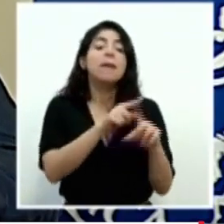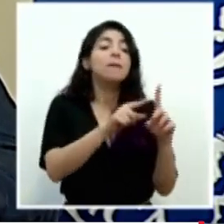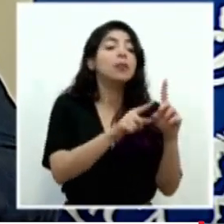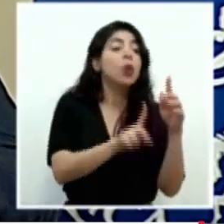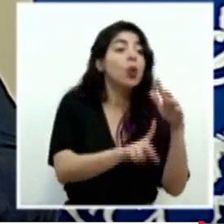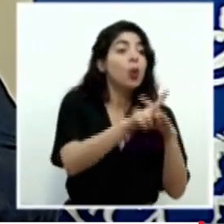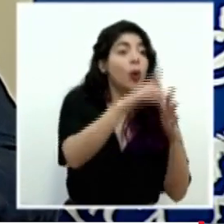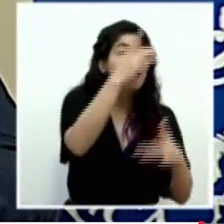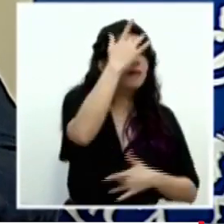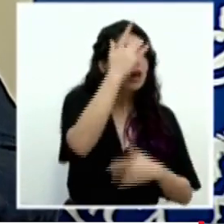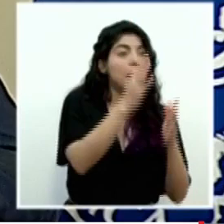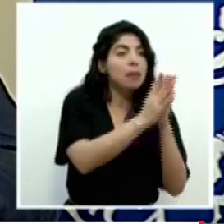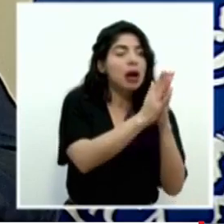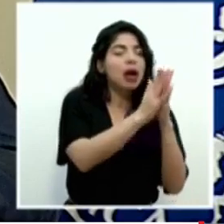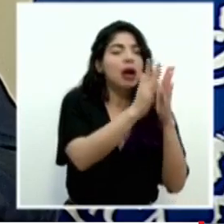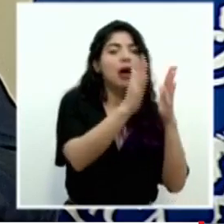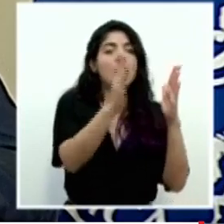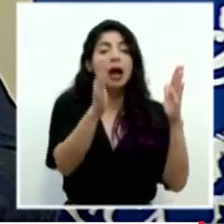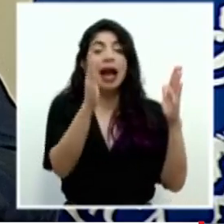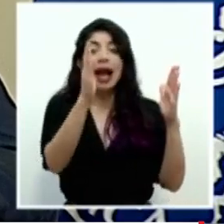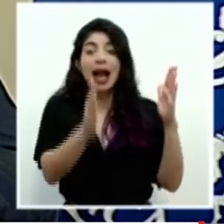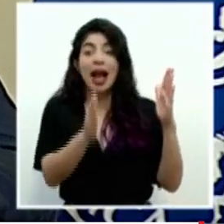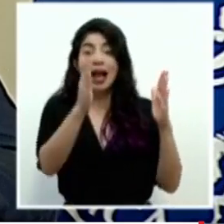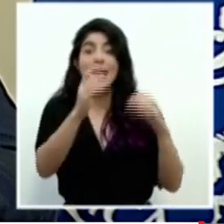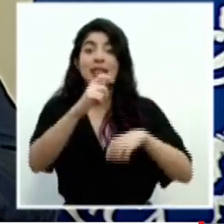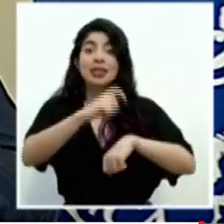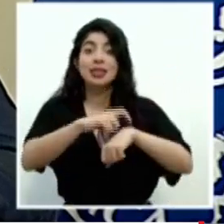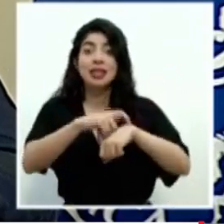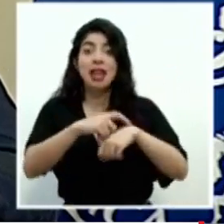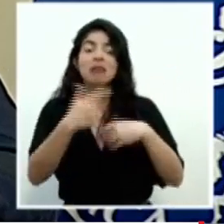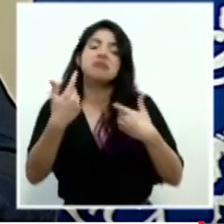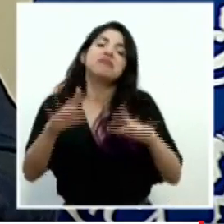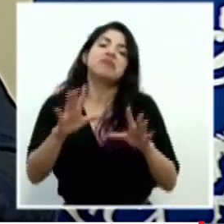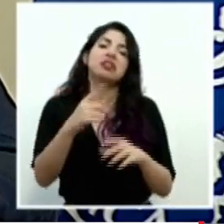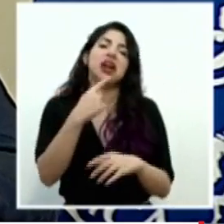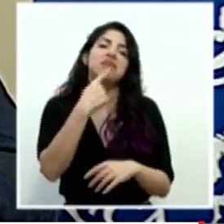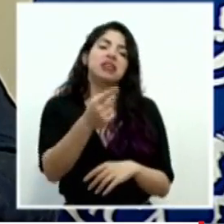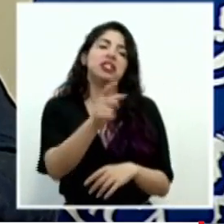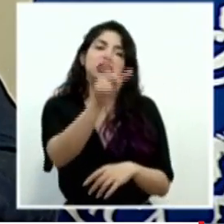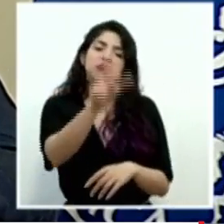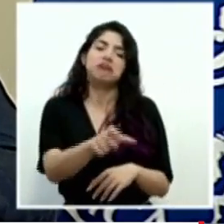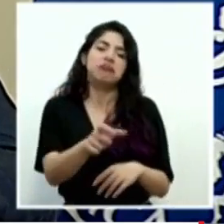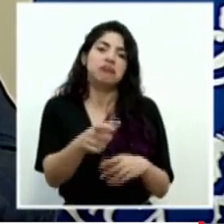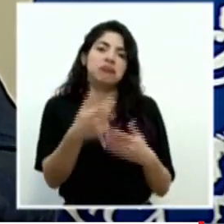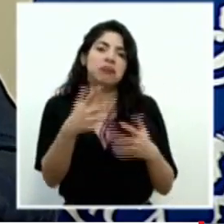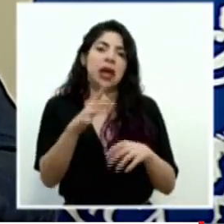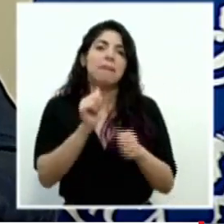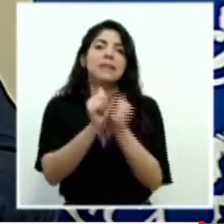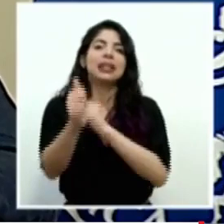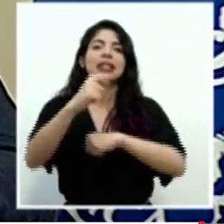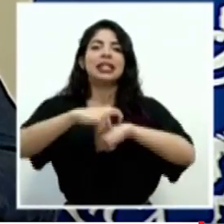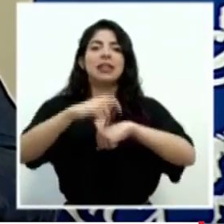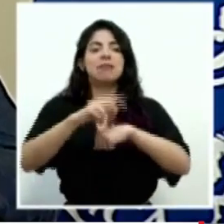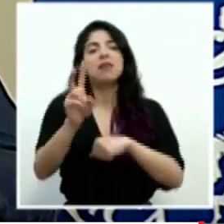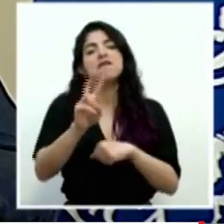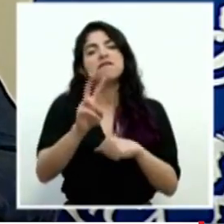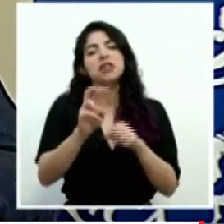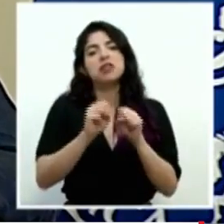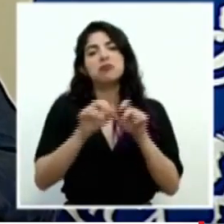que se tomó la muestra o la orden sanitaria hasta el tiempo ya en que se puede justamente decir que no está el